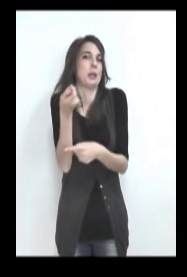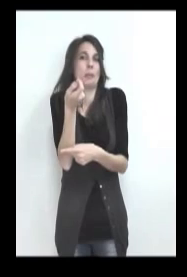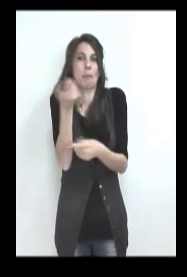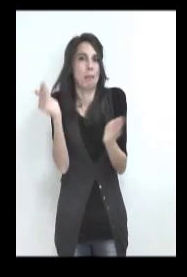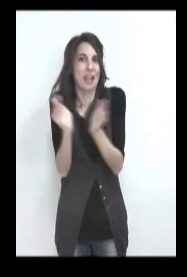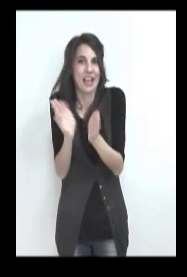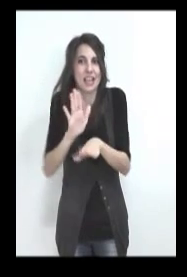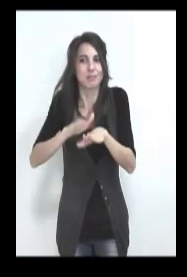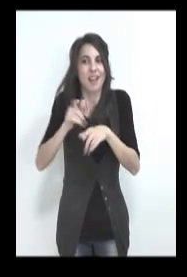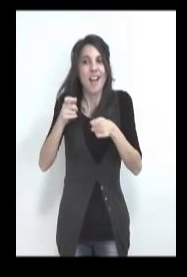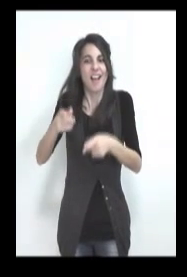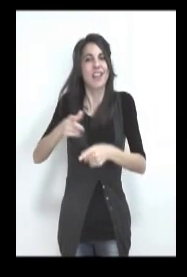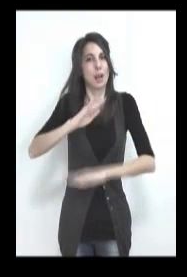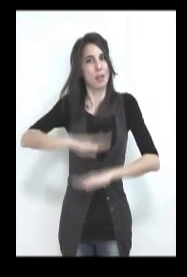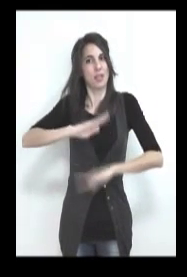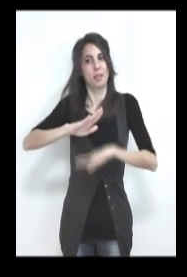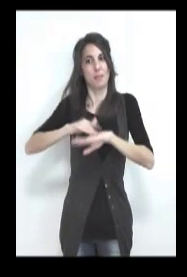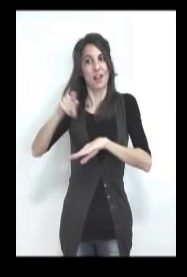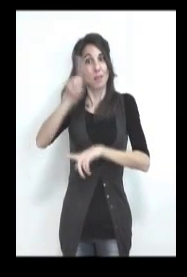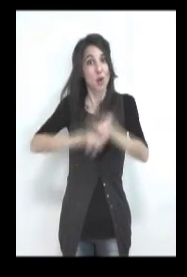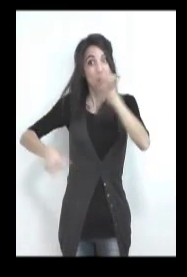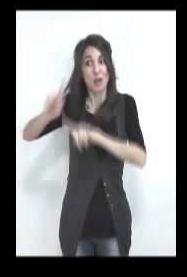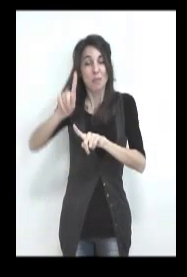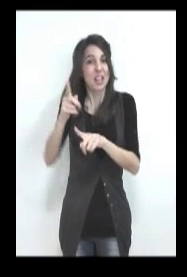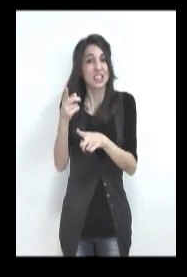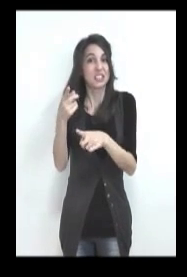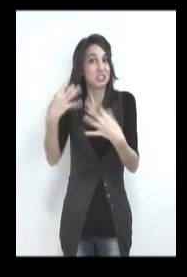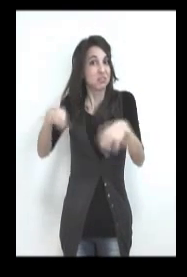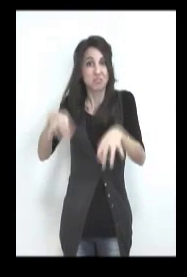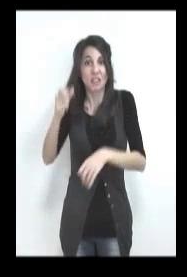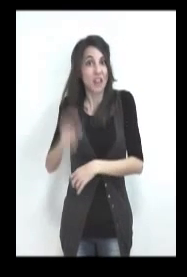esas problemáticas y que no tienen tanto que ver con generar